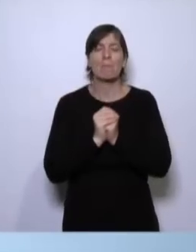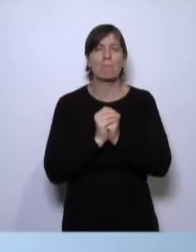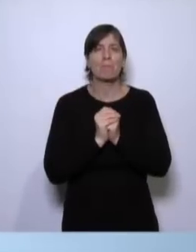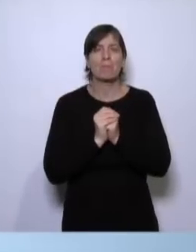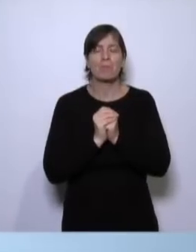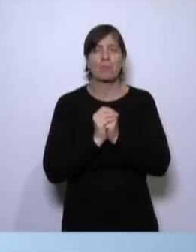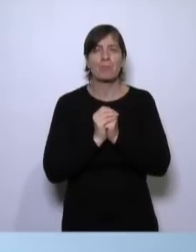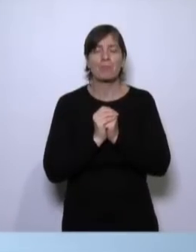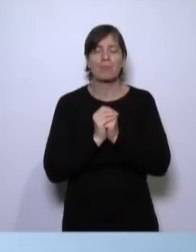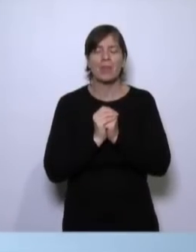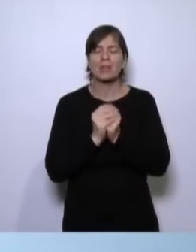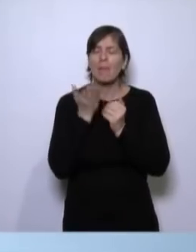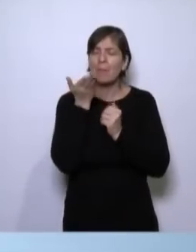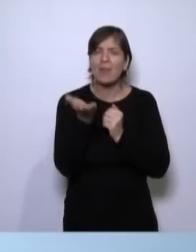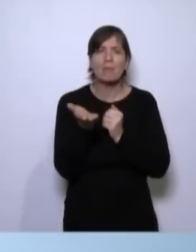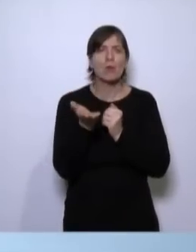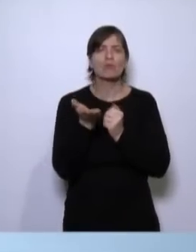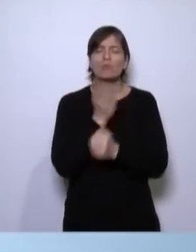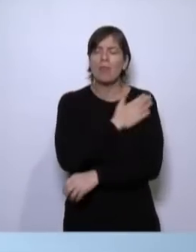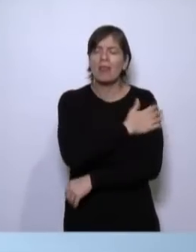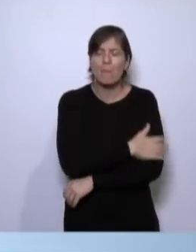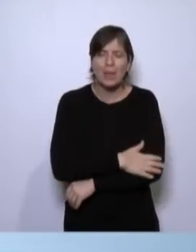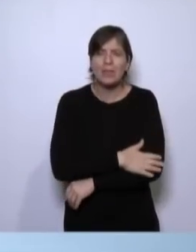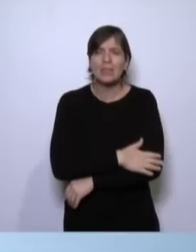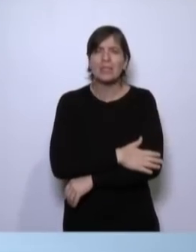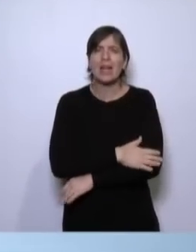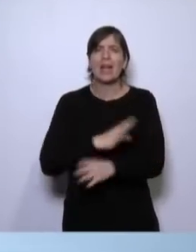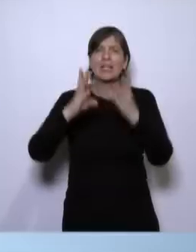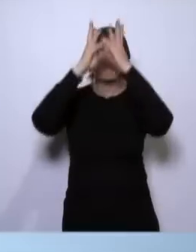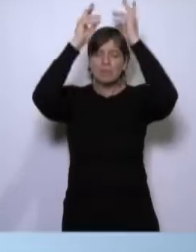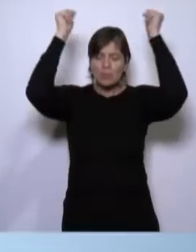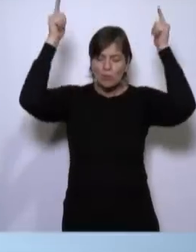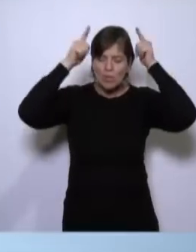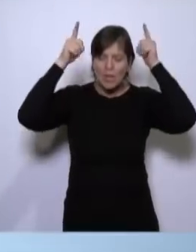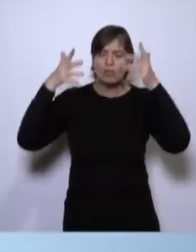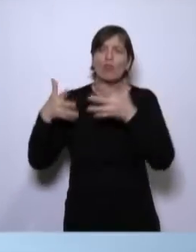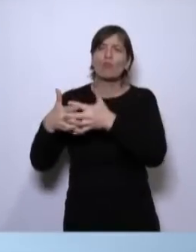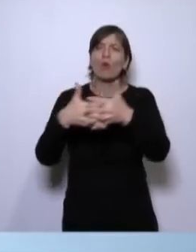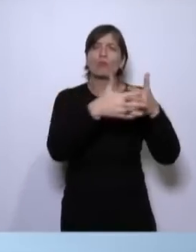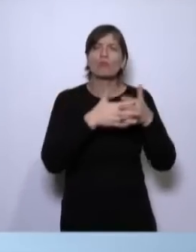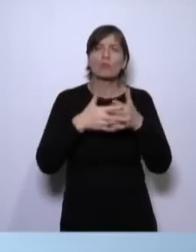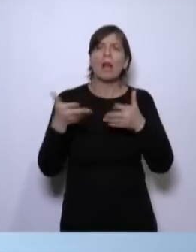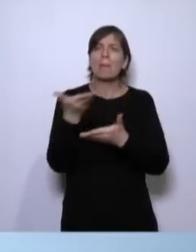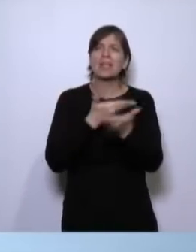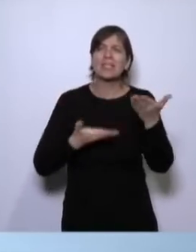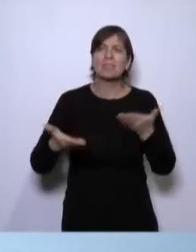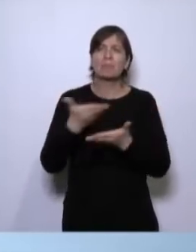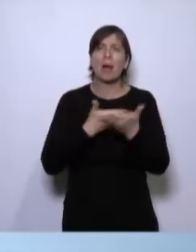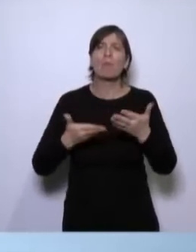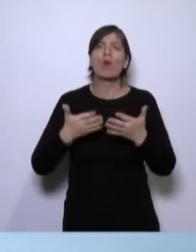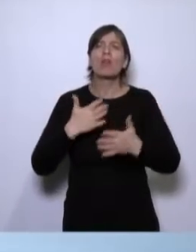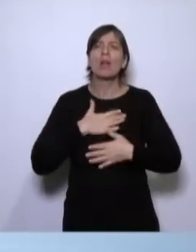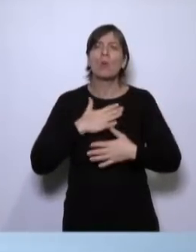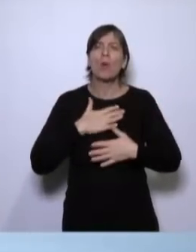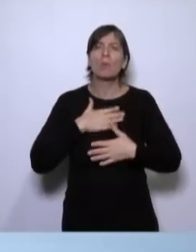presencia. Te pedimos humildemente que el Espíritu Santo congregue en la unidad a cuantos participamos del